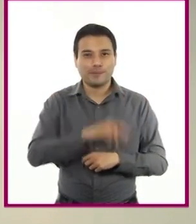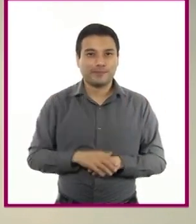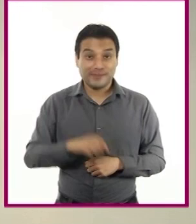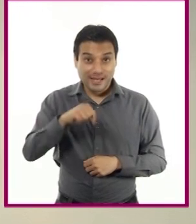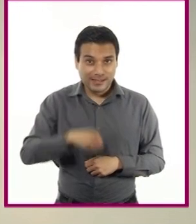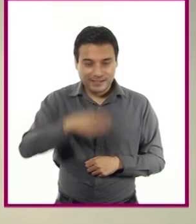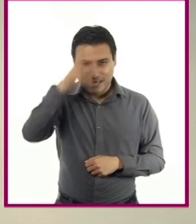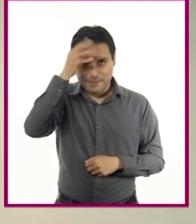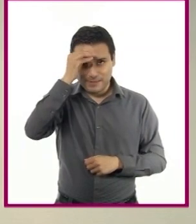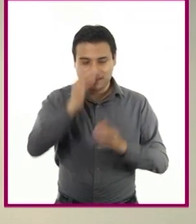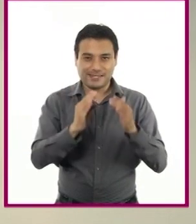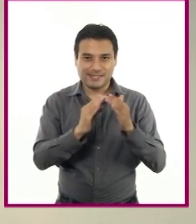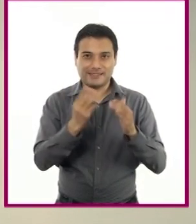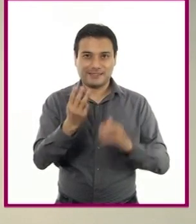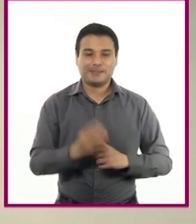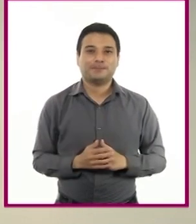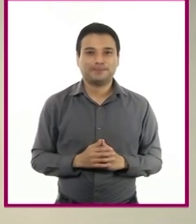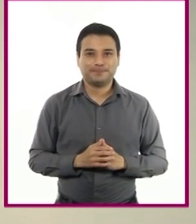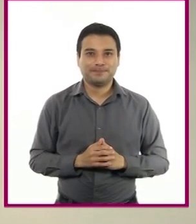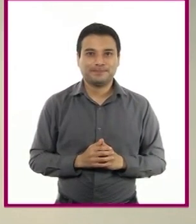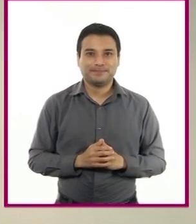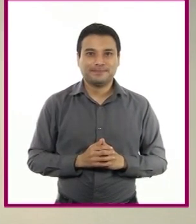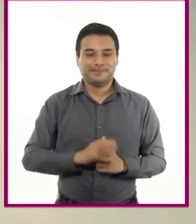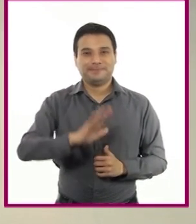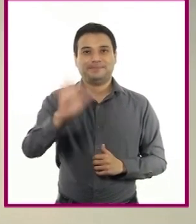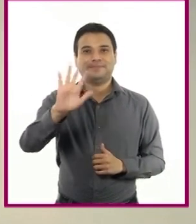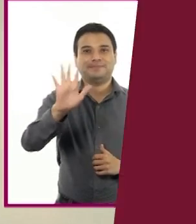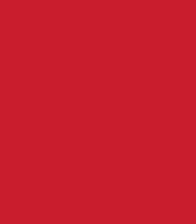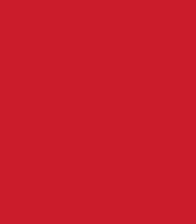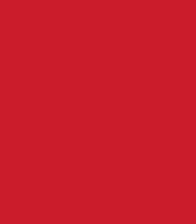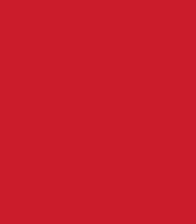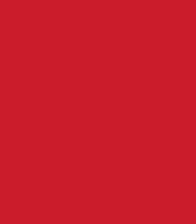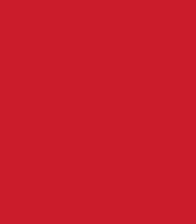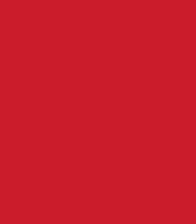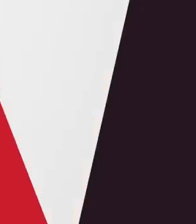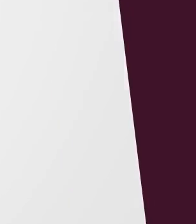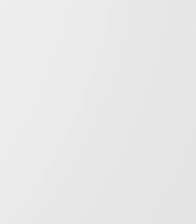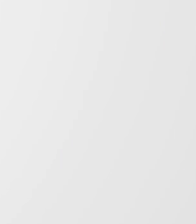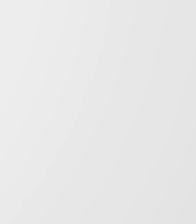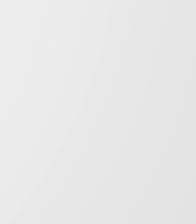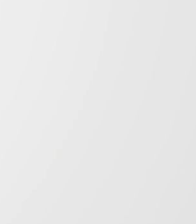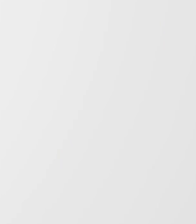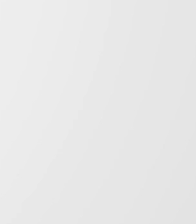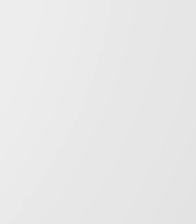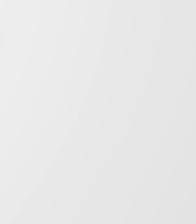en Aprende en Casa 3. Hasta la próxima.